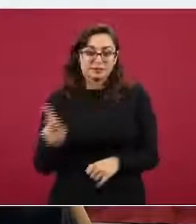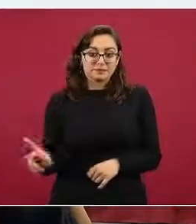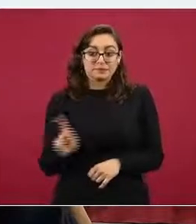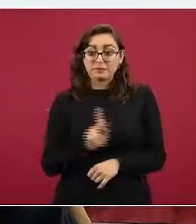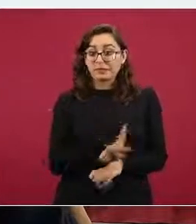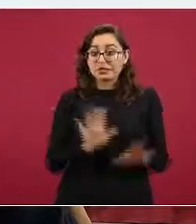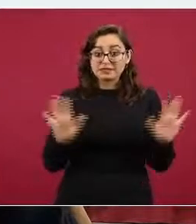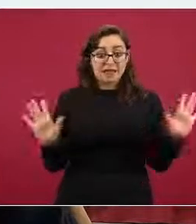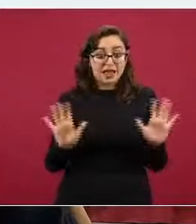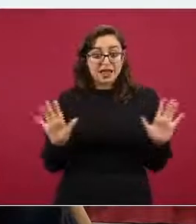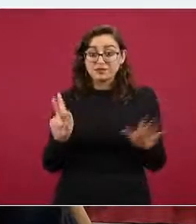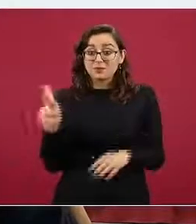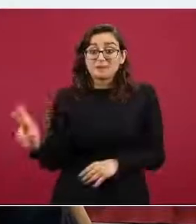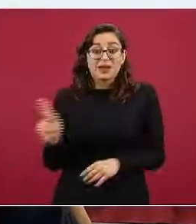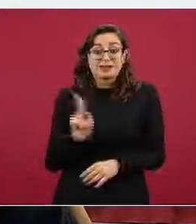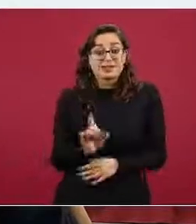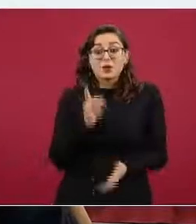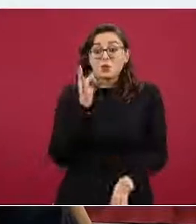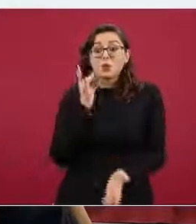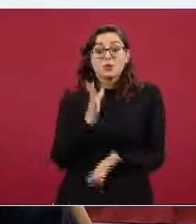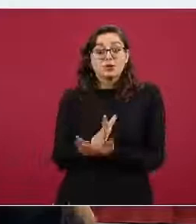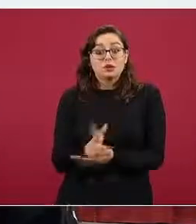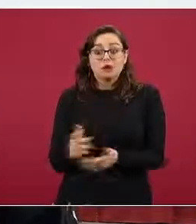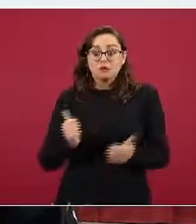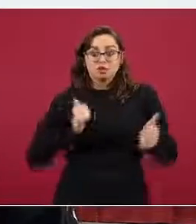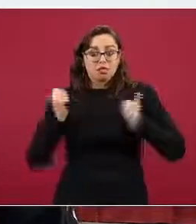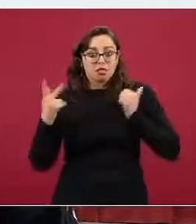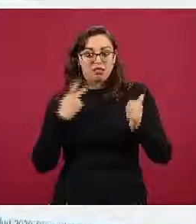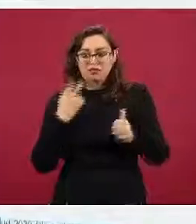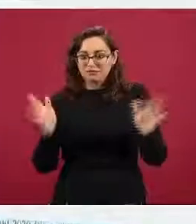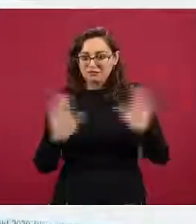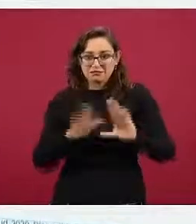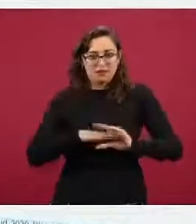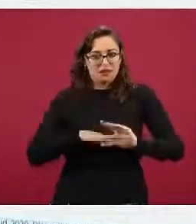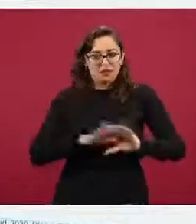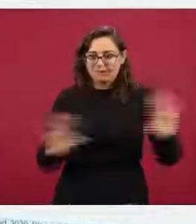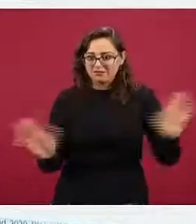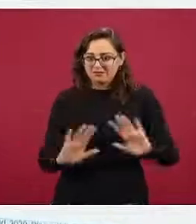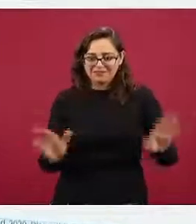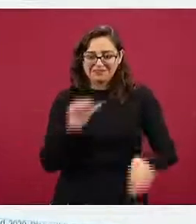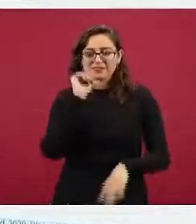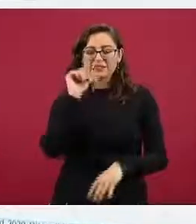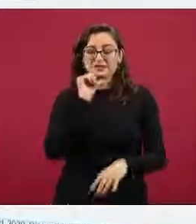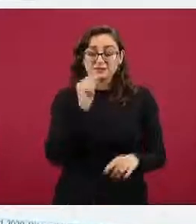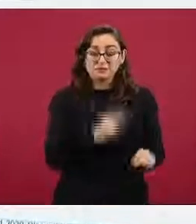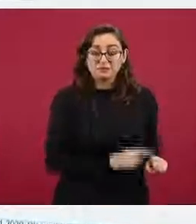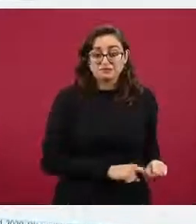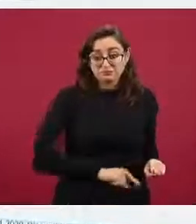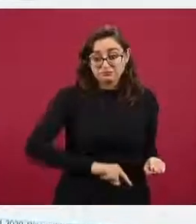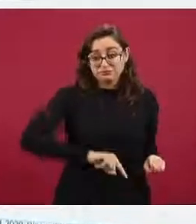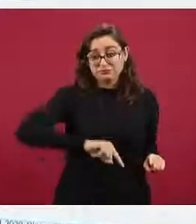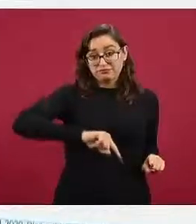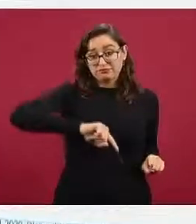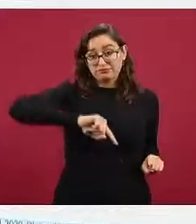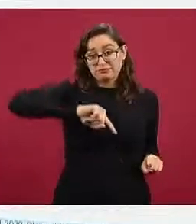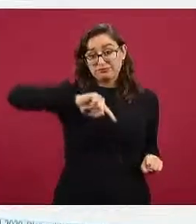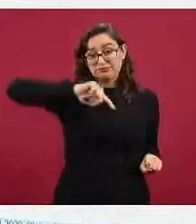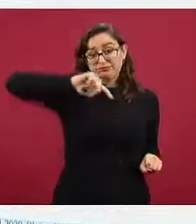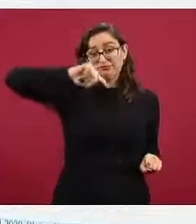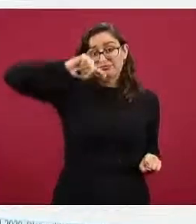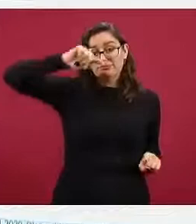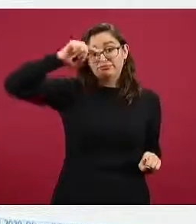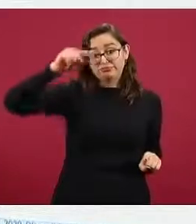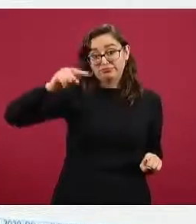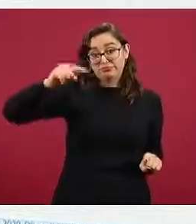interprete en ningún otro sentido, por favor, y mucho menos políticamente. Subió y se instaló en una meseta larga que ya